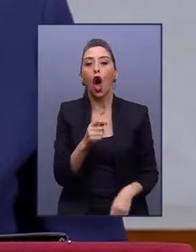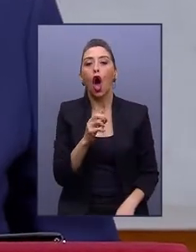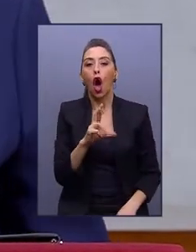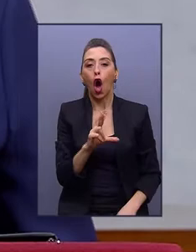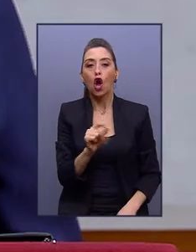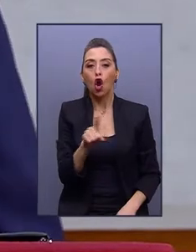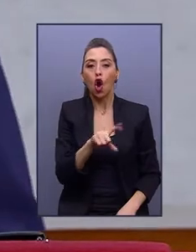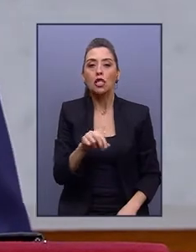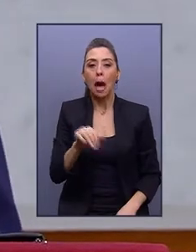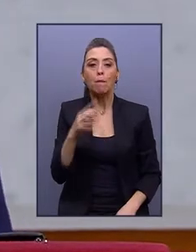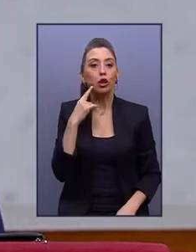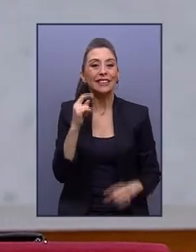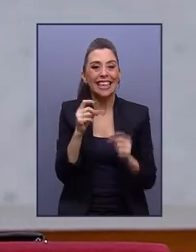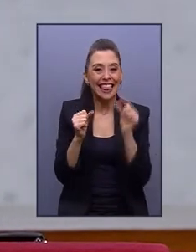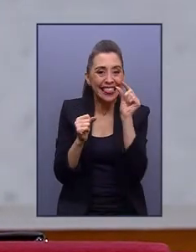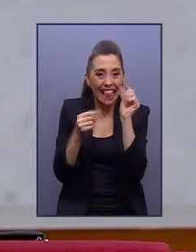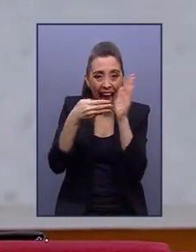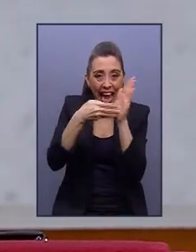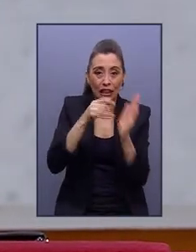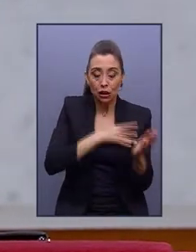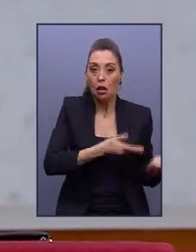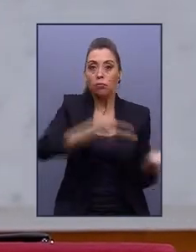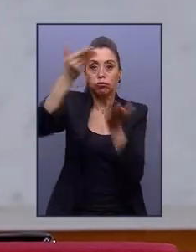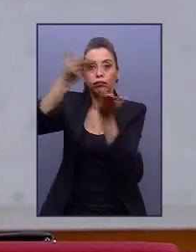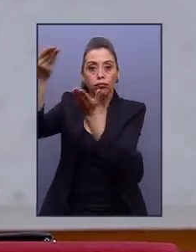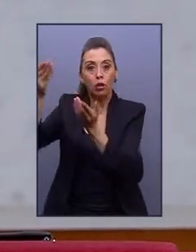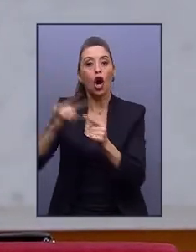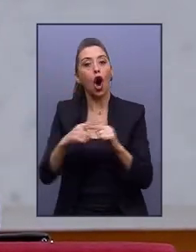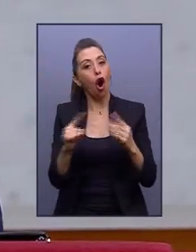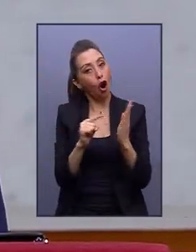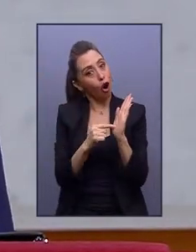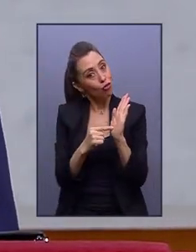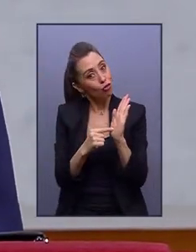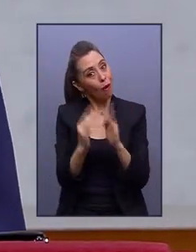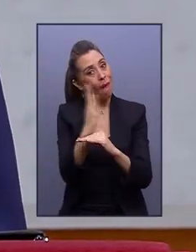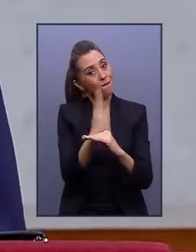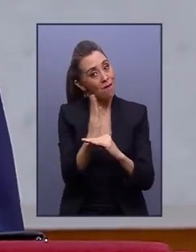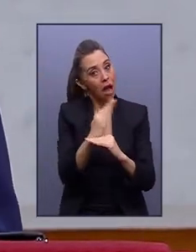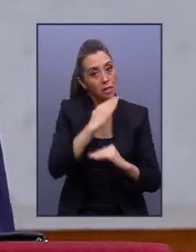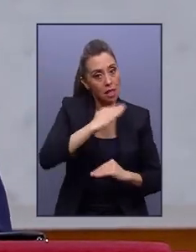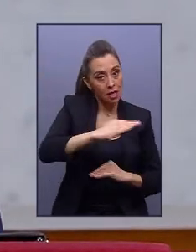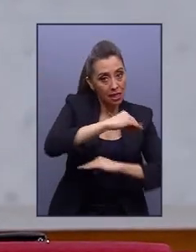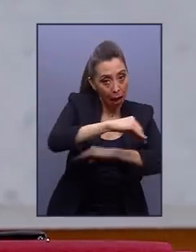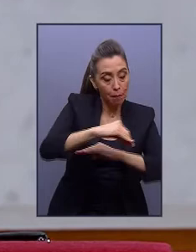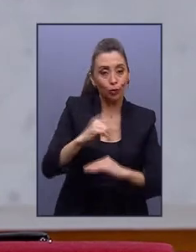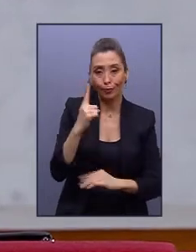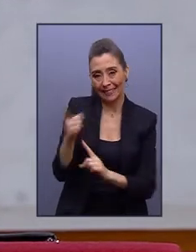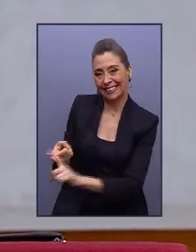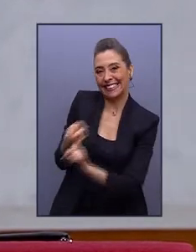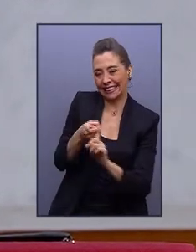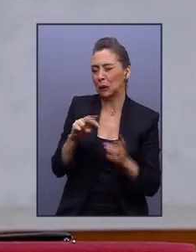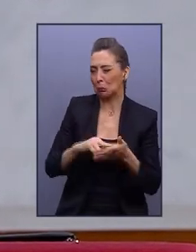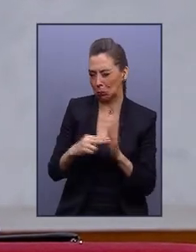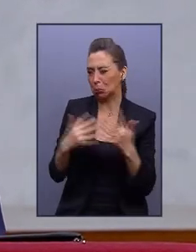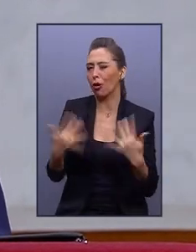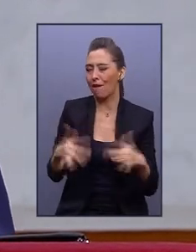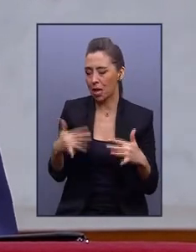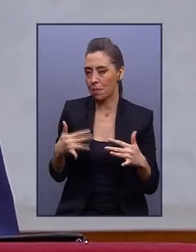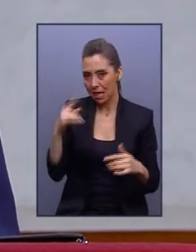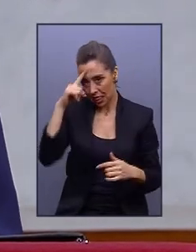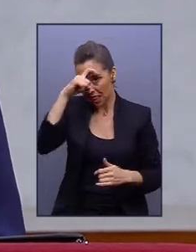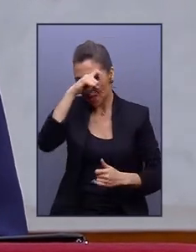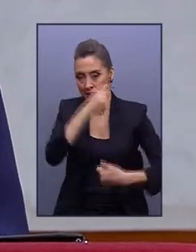hablar verdaderamente de mejores bases para la agricultura, también tenemos que hacernos cargo de un severo problema que complica